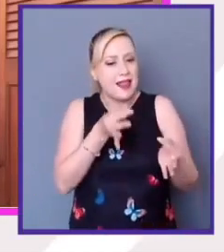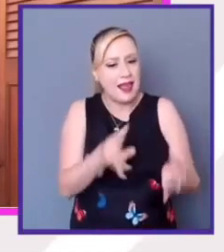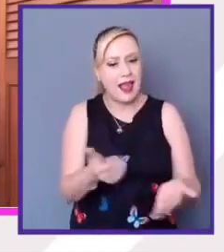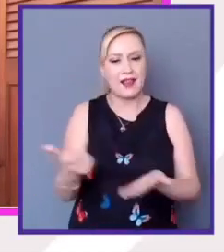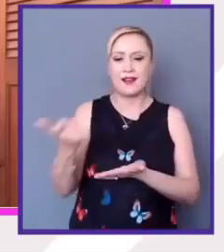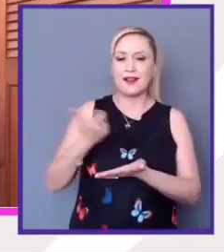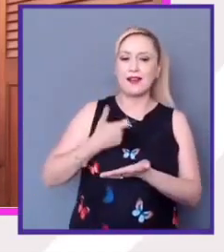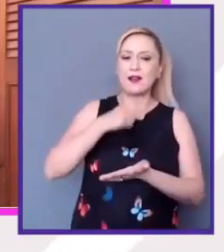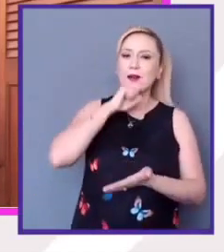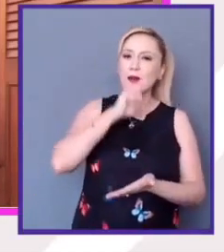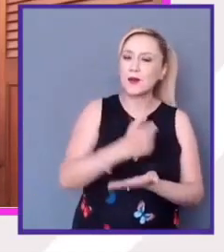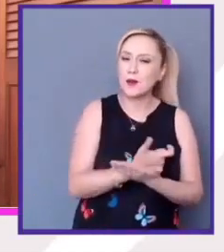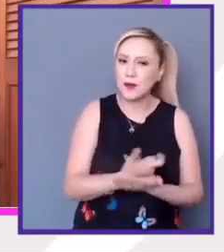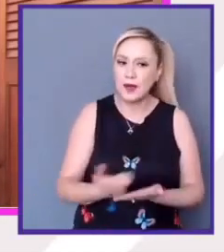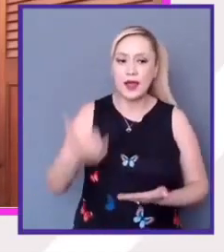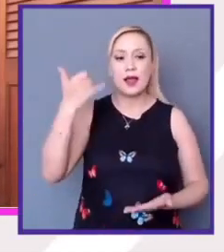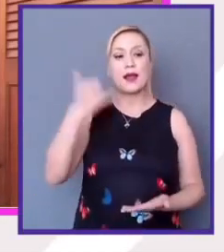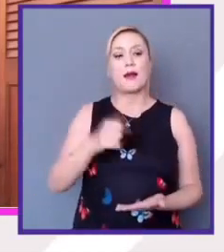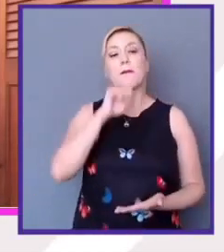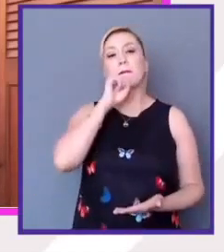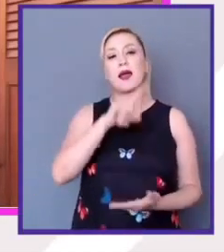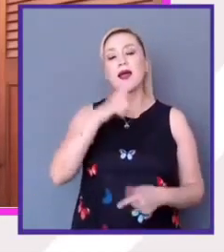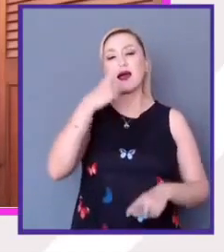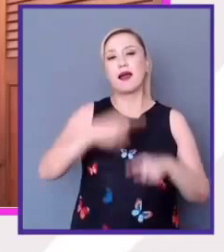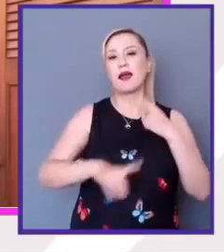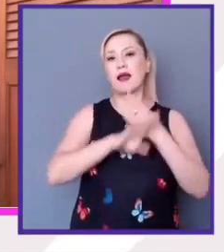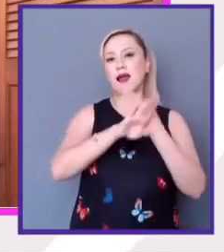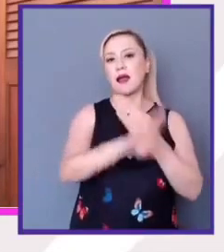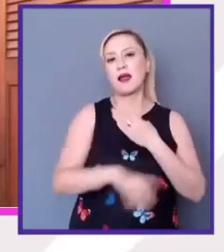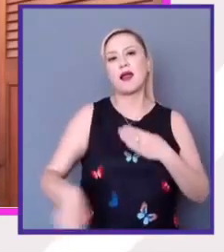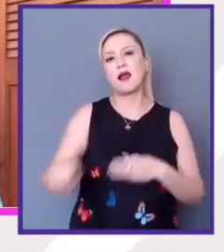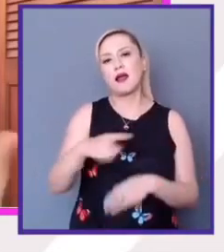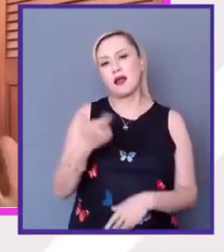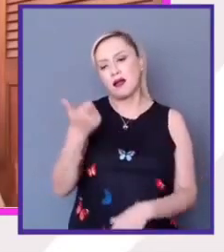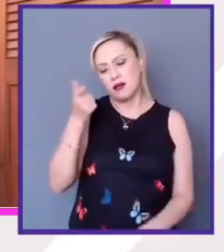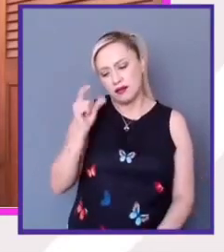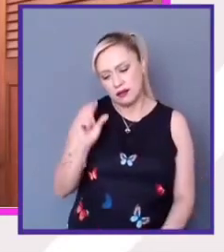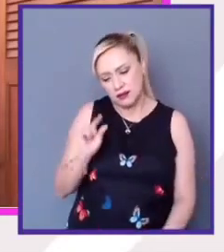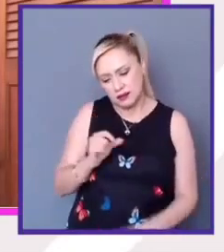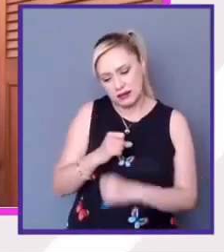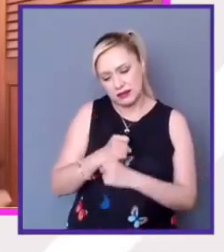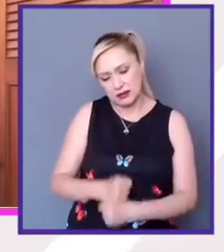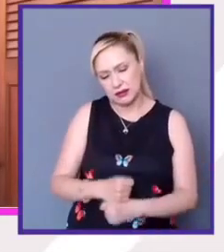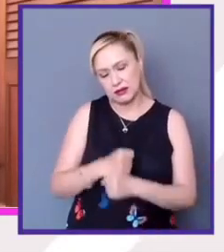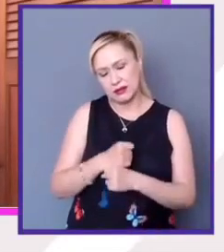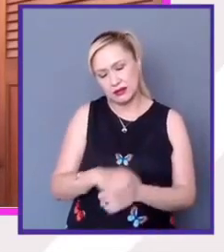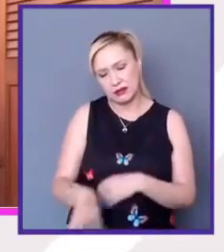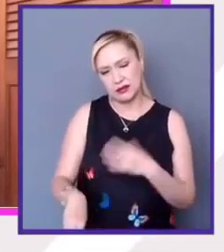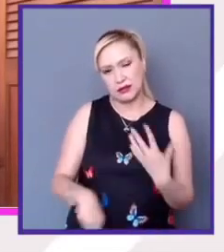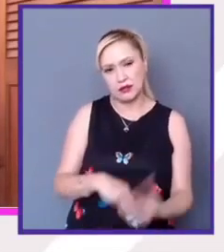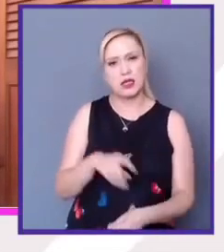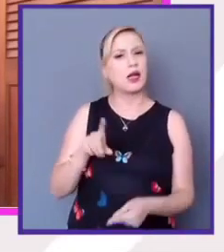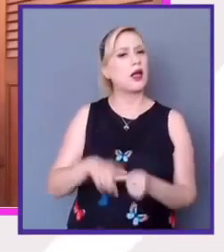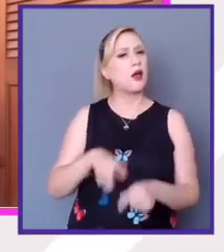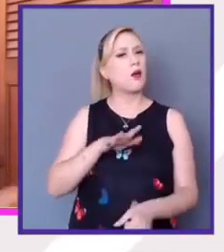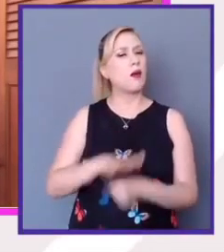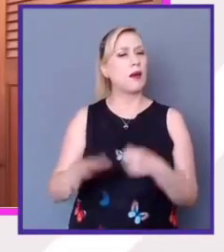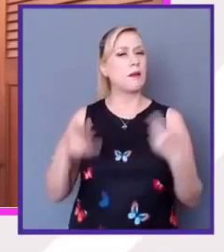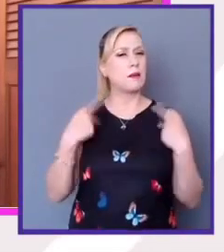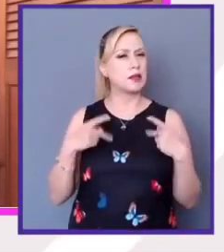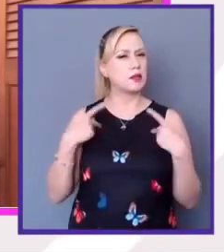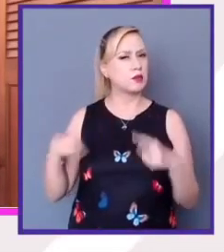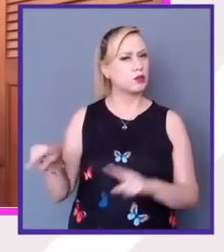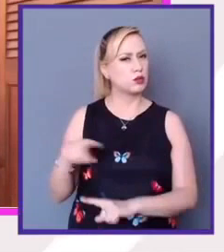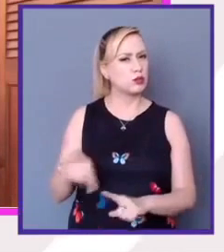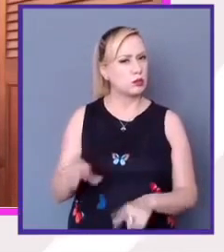personas, y también para combatir la precarización, ¿no? También, si nos vamos a los datos, pues, ¿quiénes son las personas precarizadas en